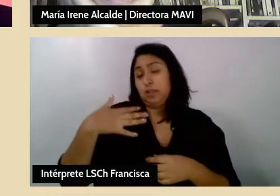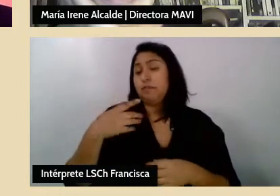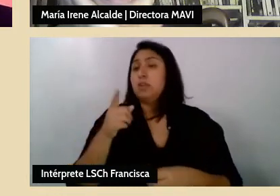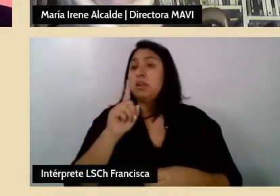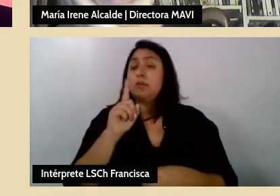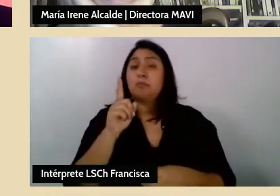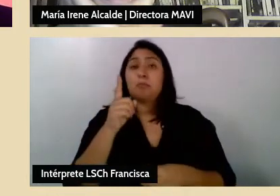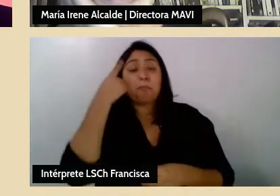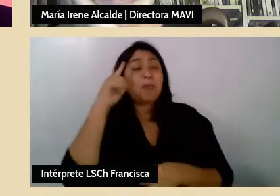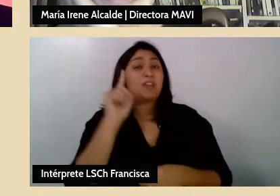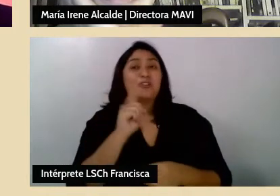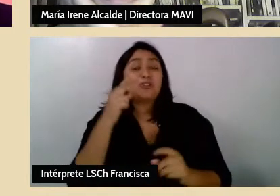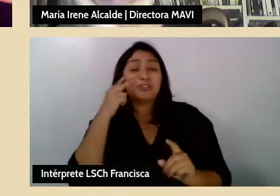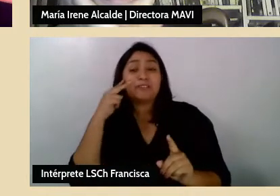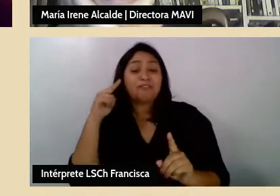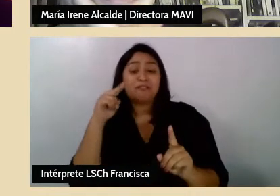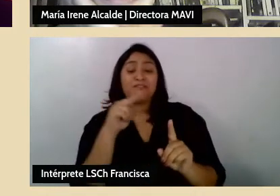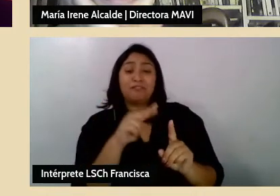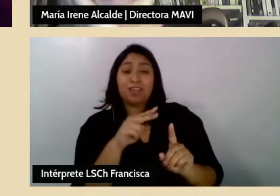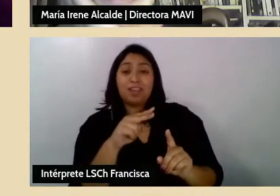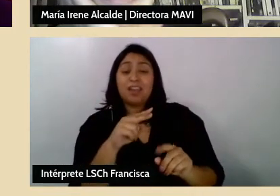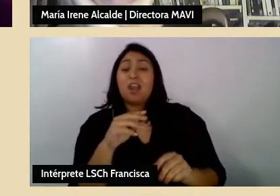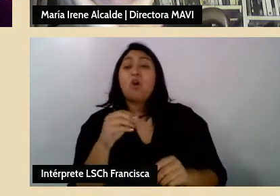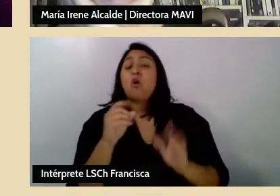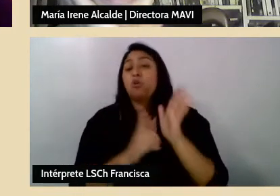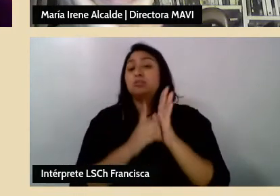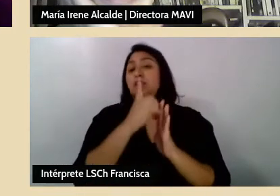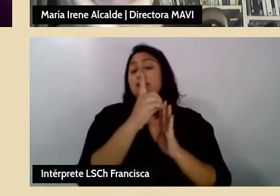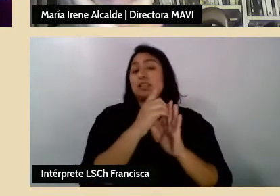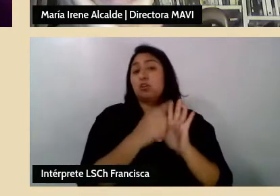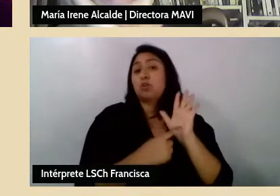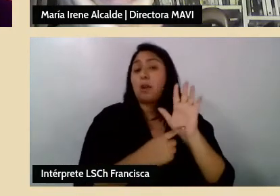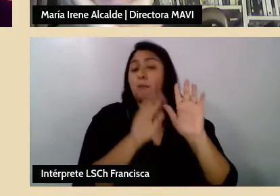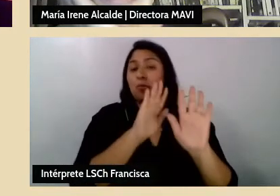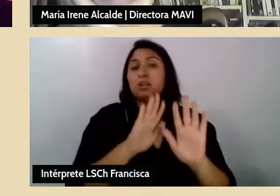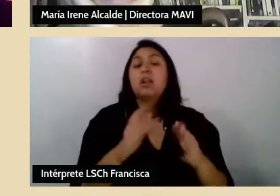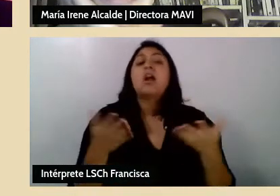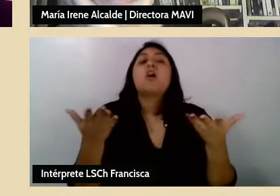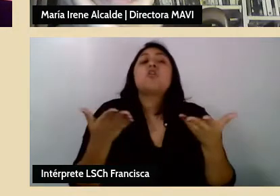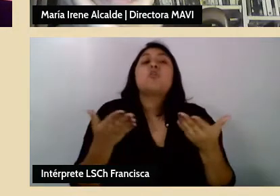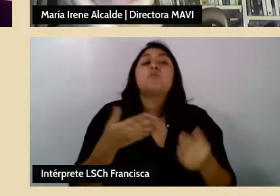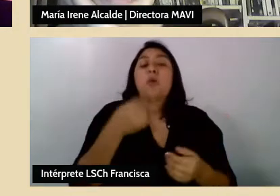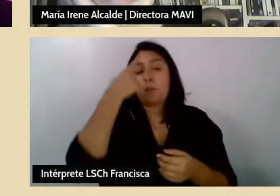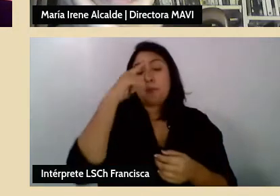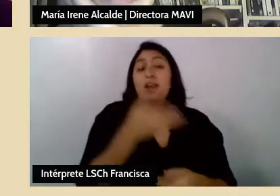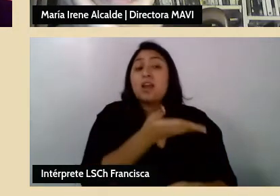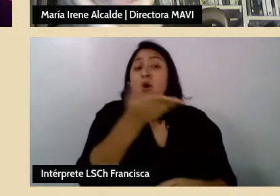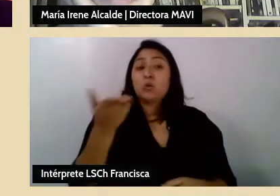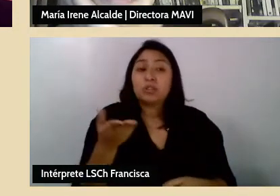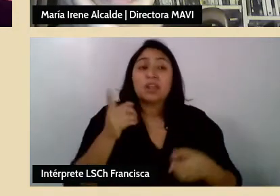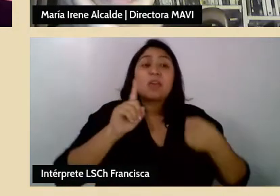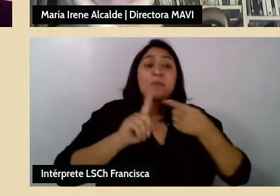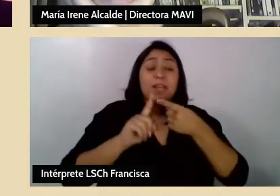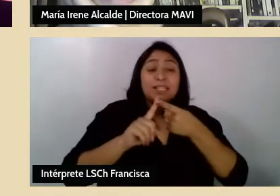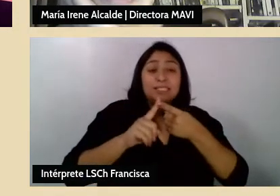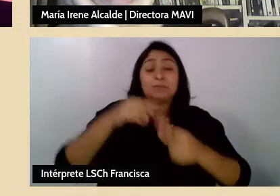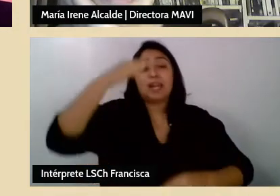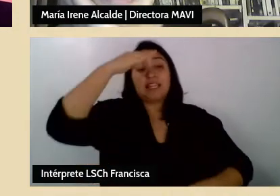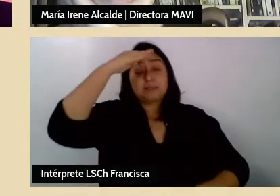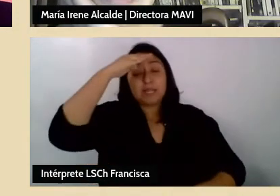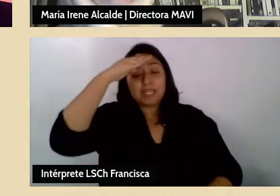con el desarrollo de las muestras. ¿Cómo fue para ustedes participar de esta experiencia? ¿Les